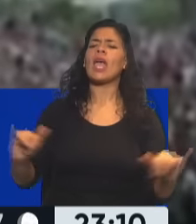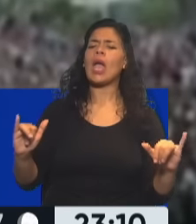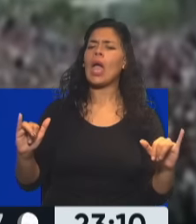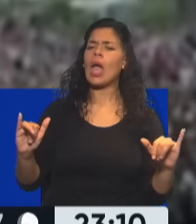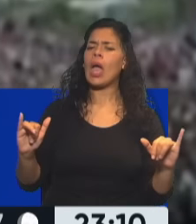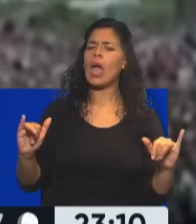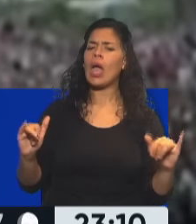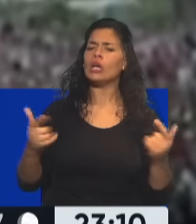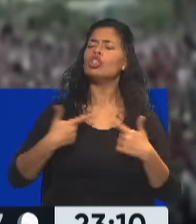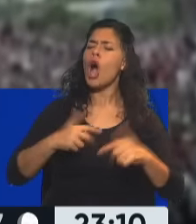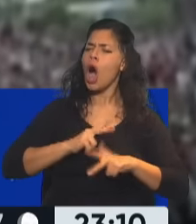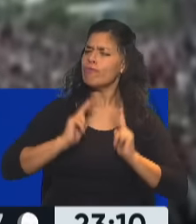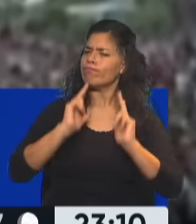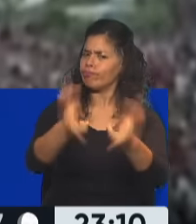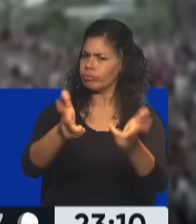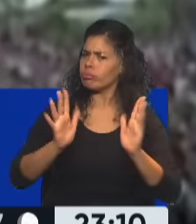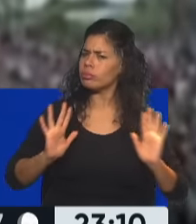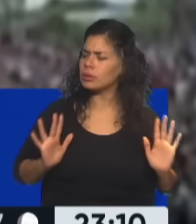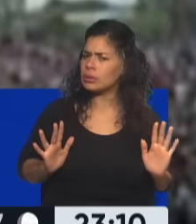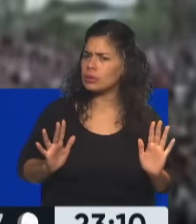que sí,